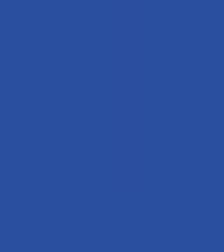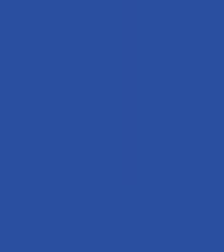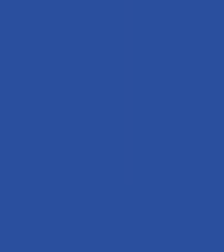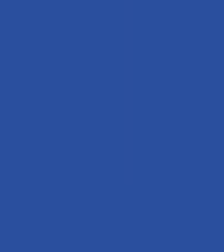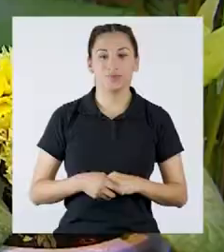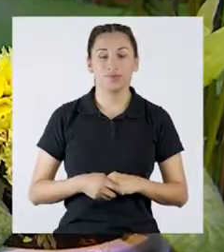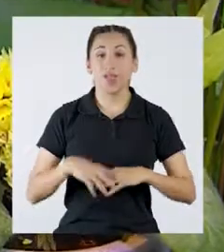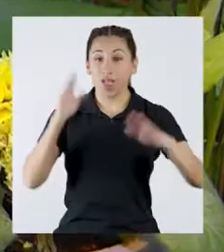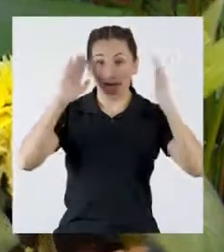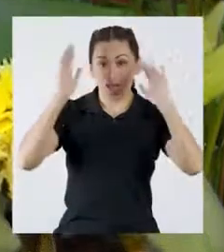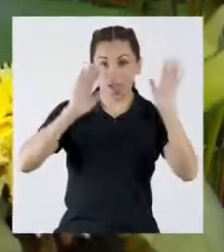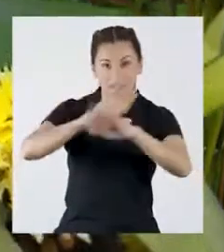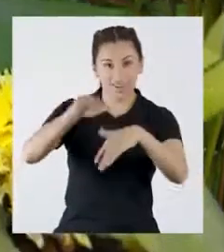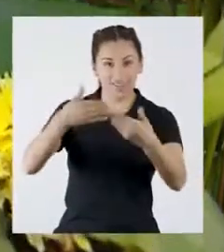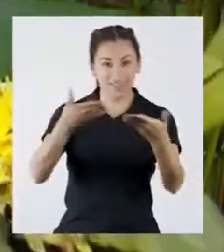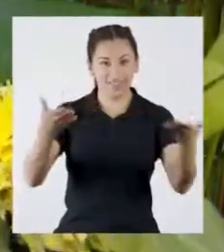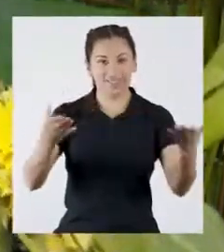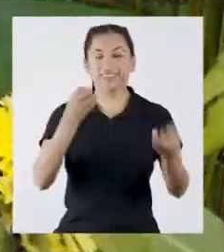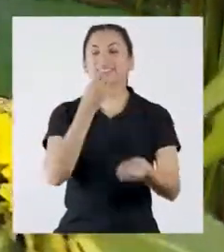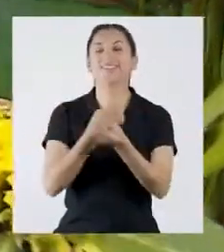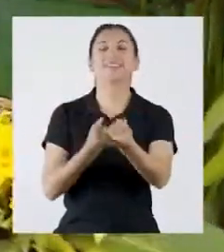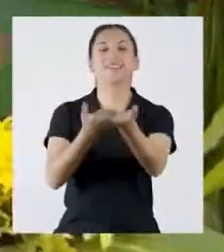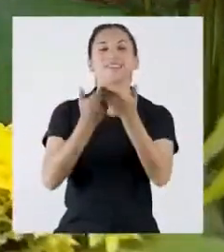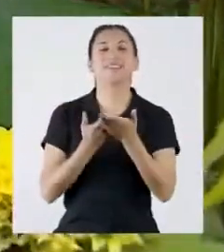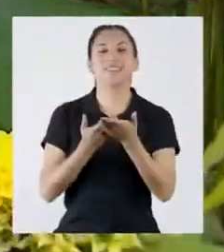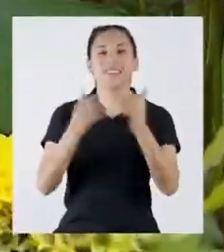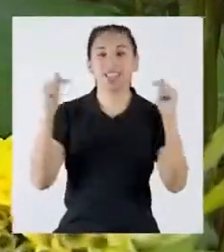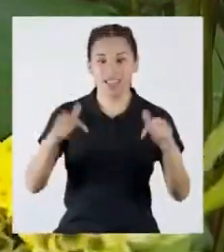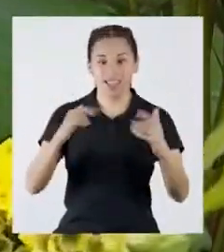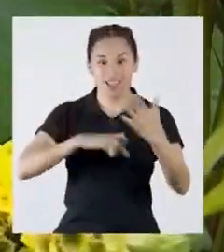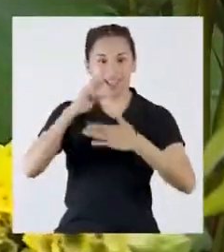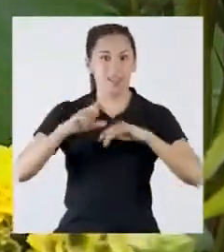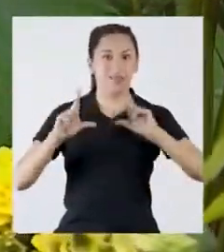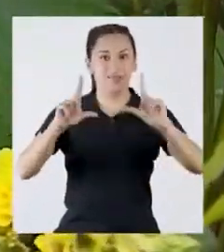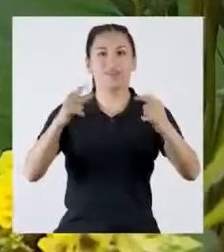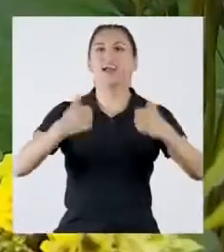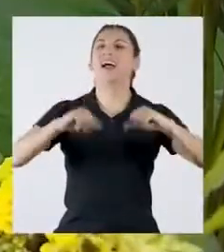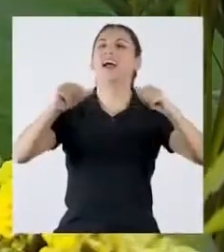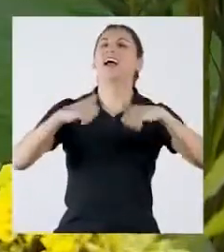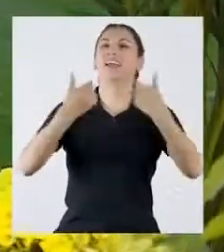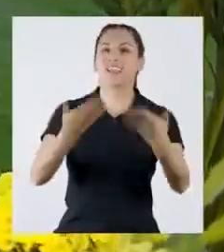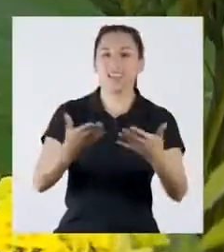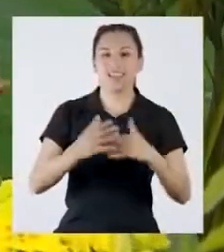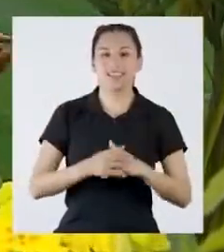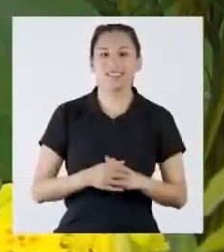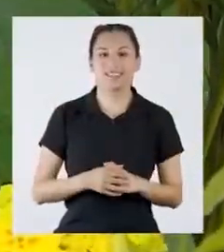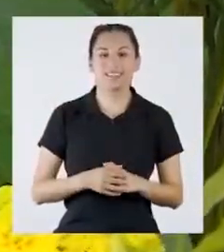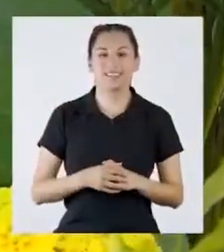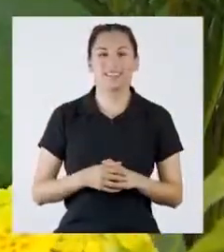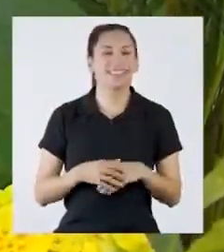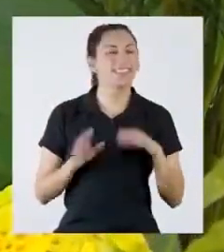Decau. ¡Hola! Bienvenidos y bienvenidos al programa. ¿Cómo están todas y todos?